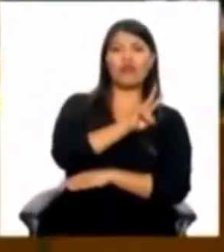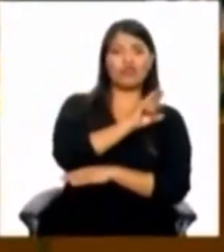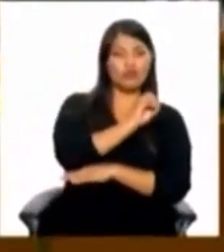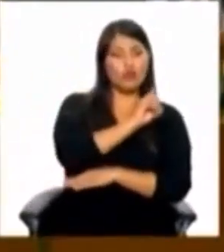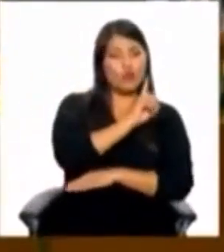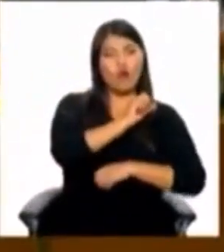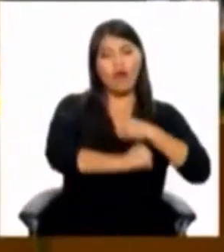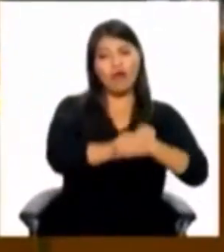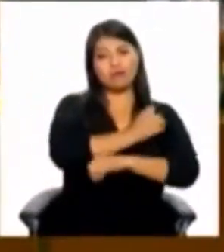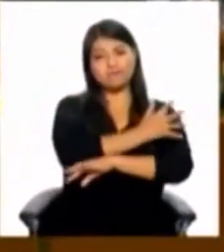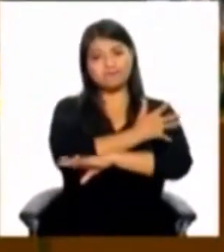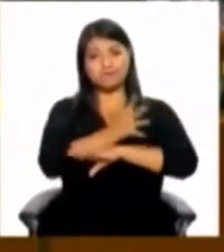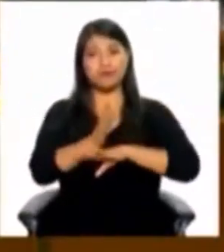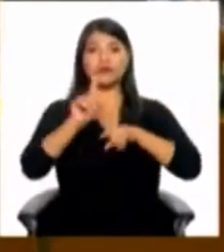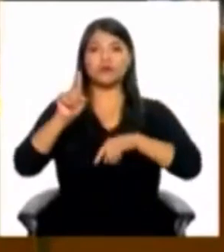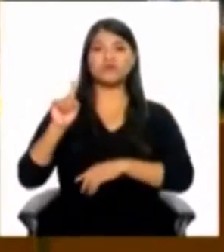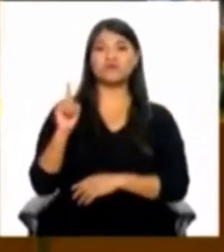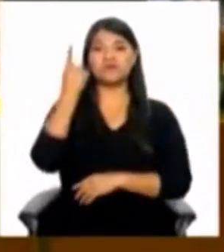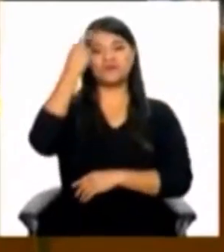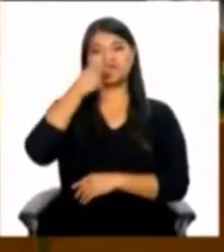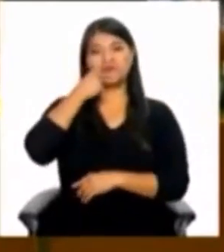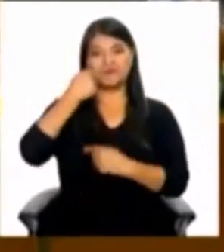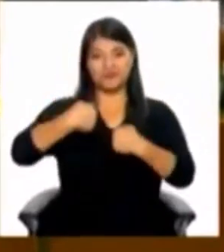de mi país,